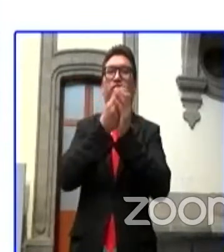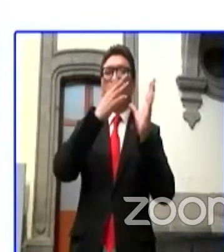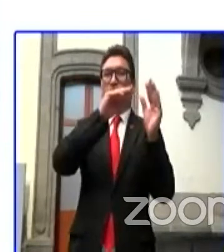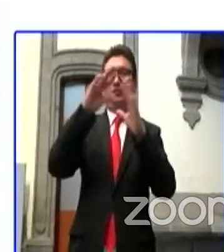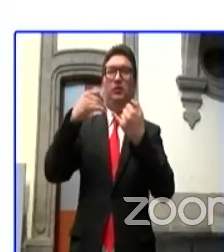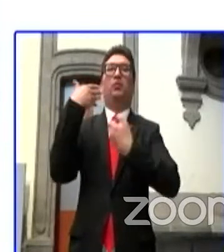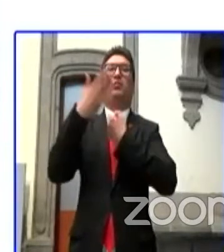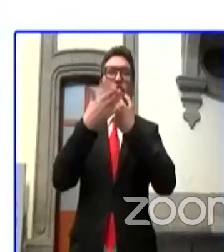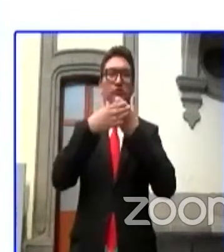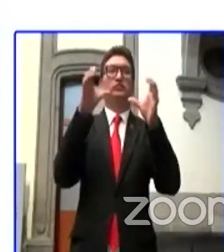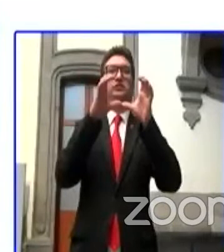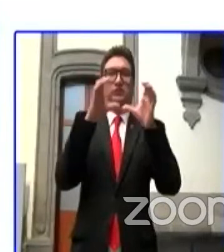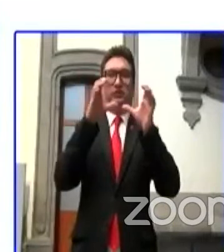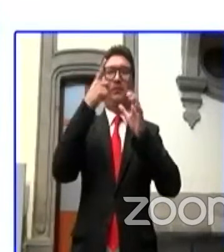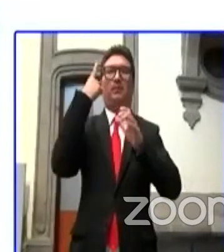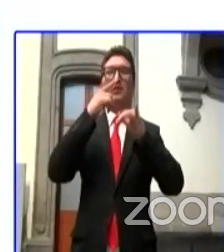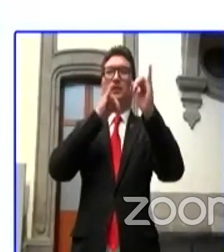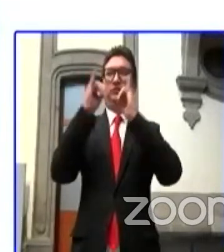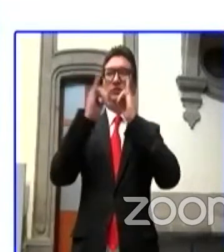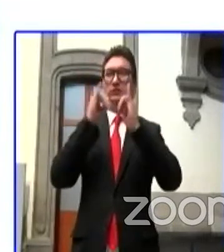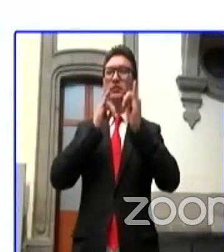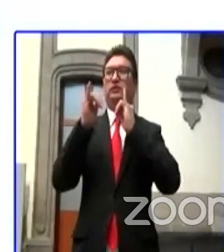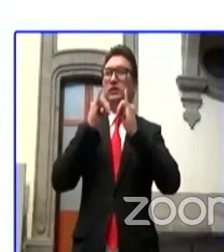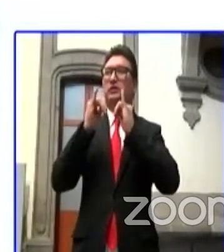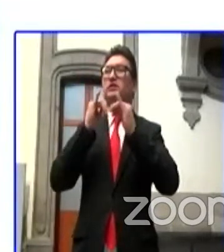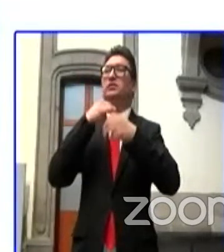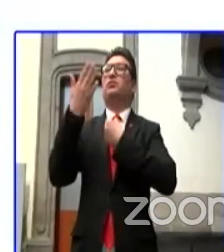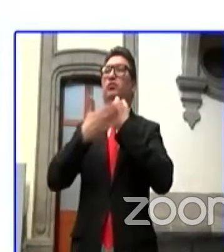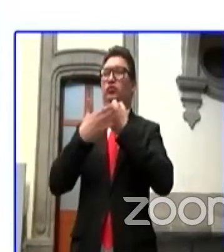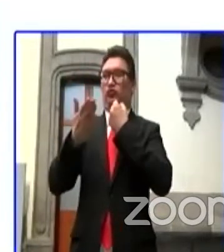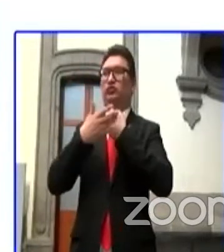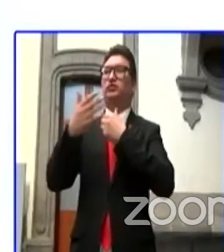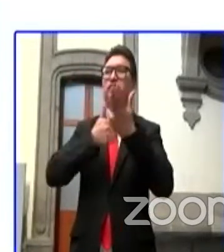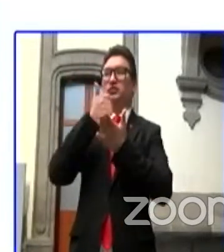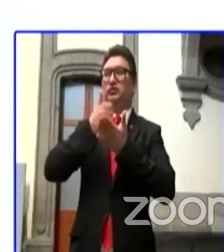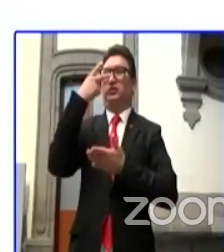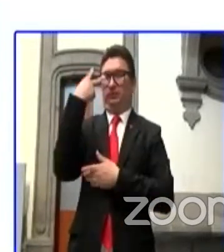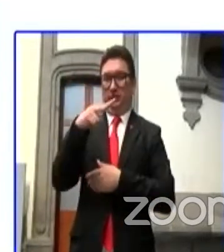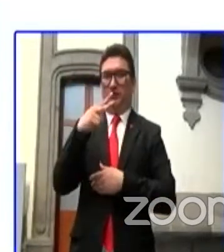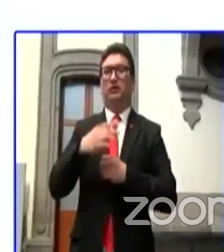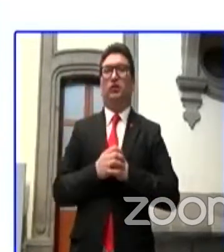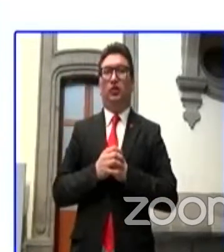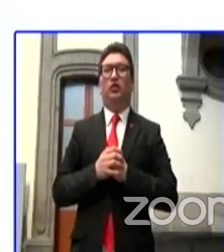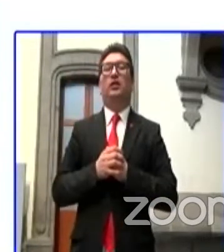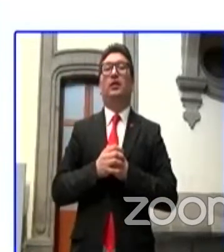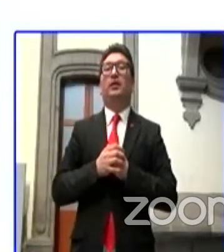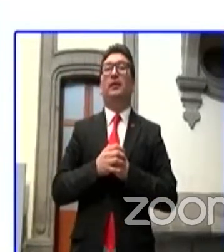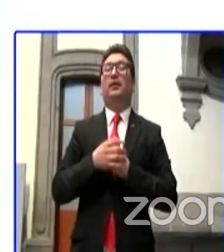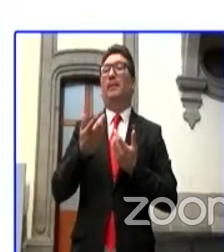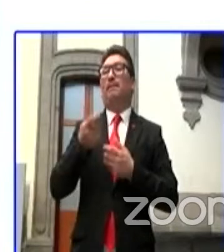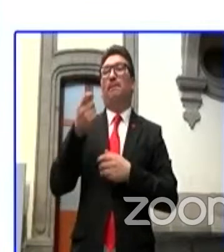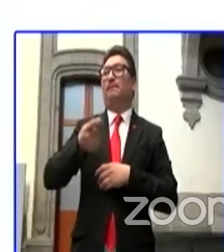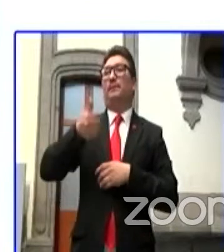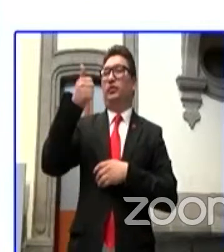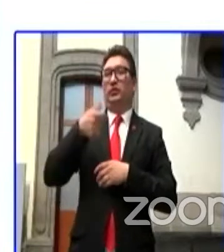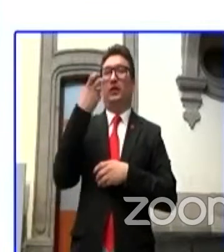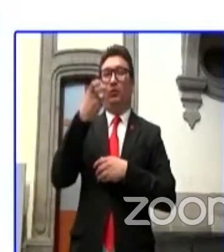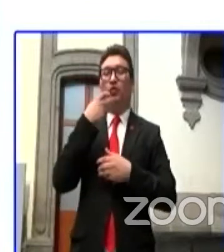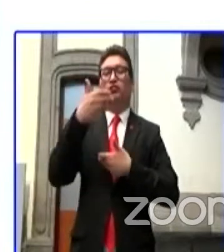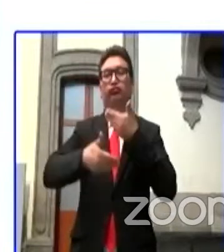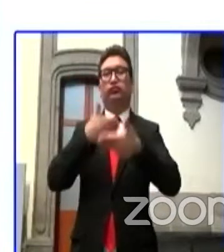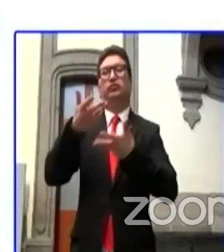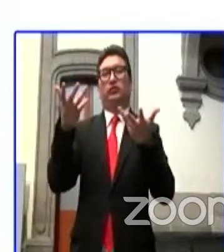certificación de las y los intérpretes por primera vez en Ciudad de México. Y bueno, estamos tratando de hacer